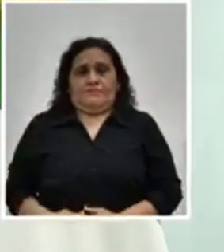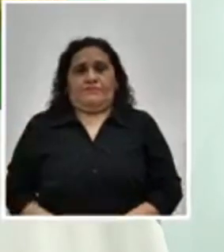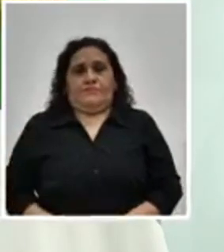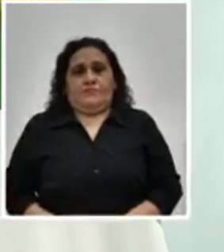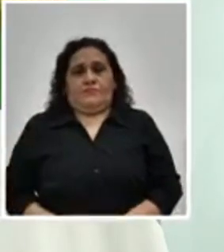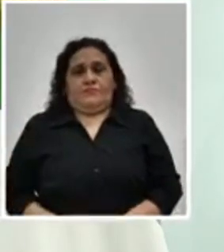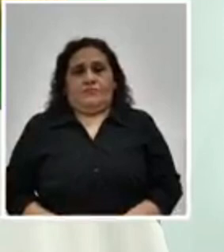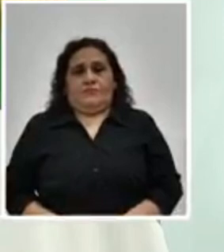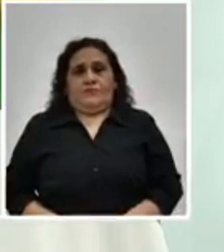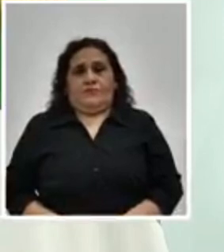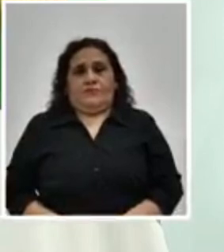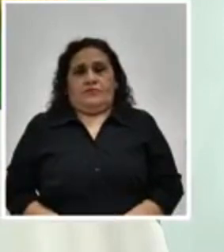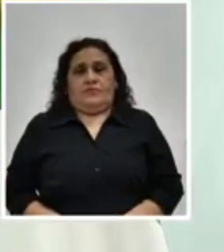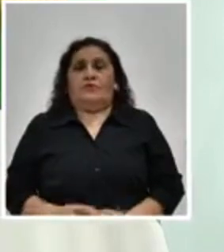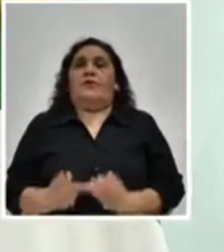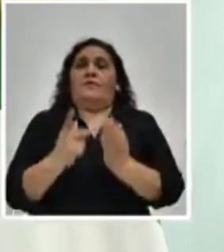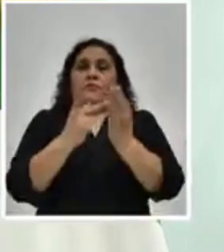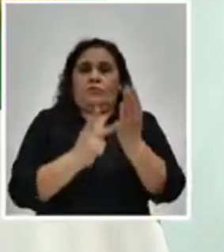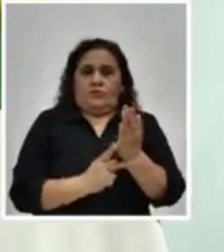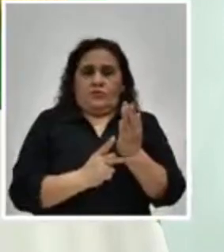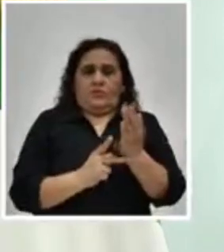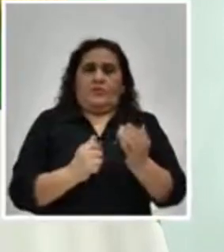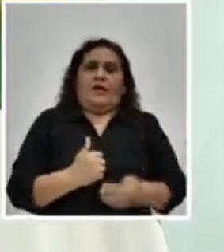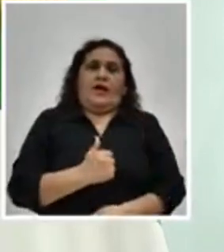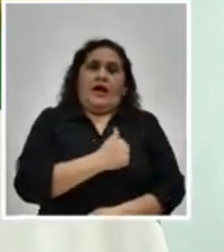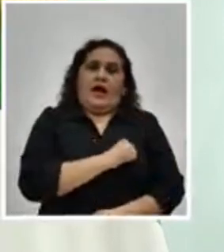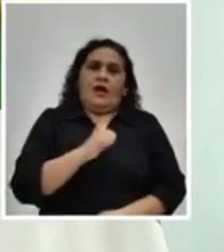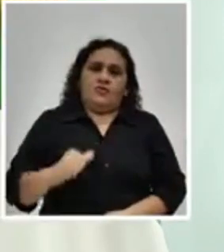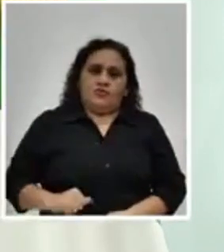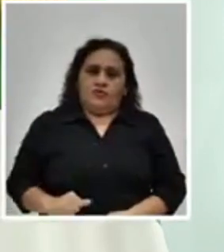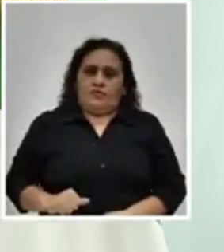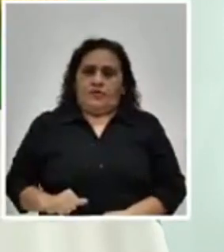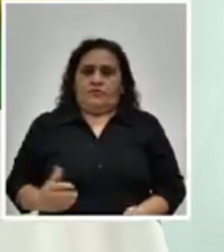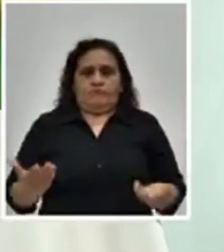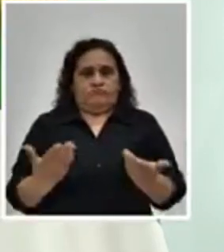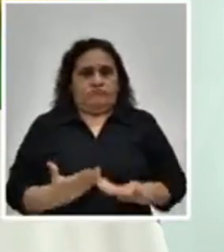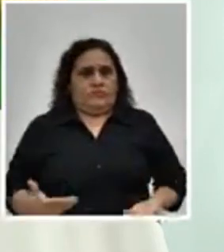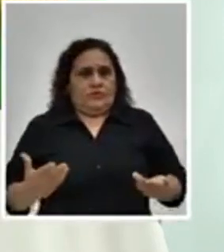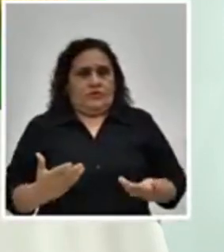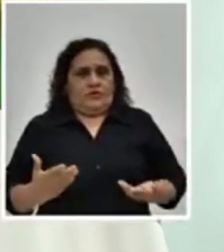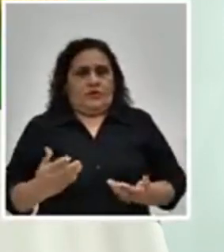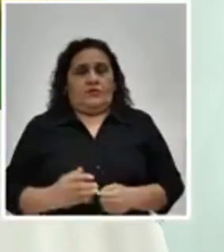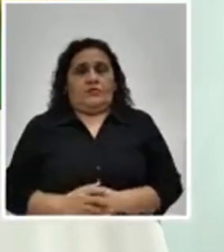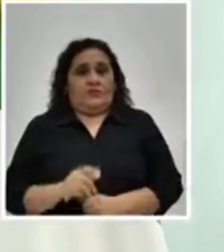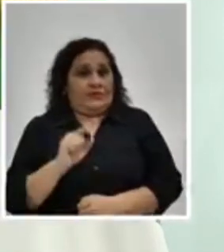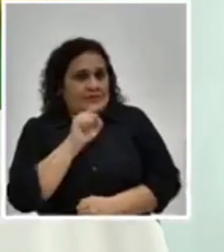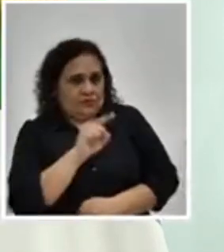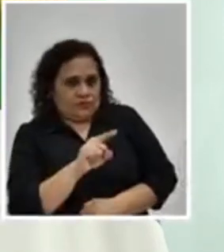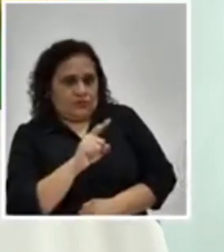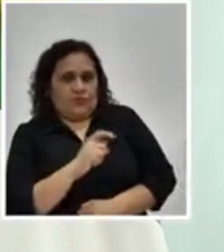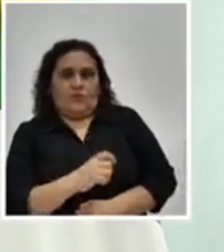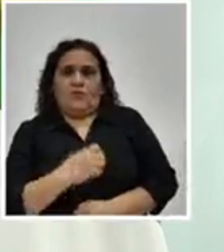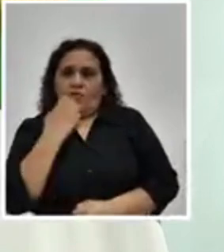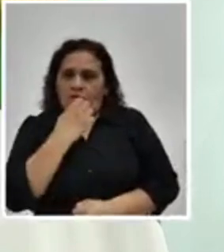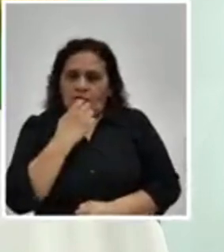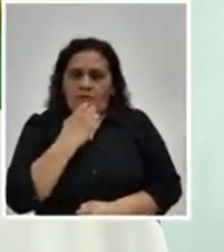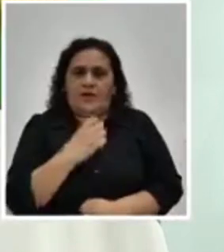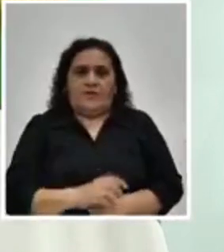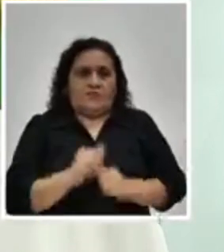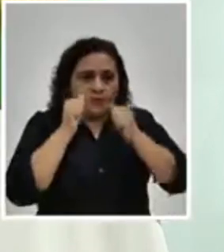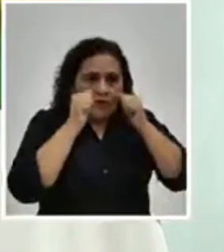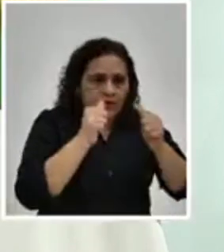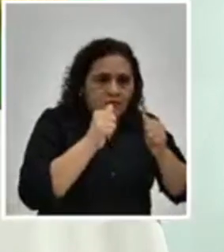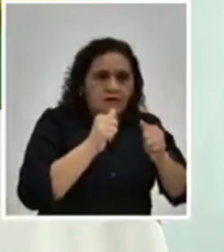Con la puesta en marcha del programa Ayuntamiento en Acción y Ayuntamiento en Acción en tu Escuela, se atendieron diversas